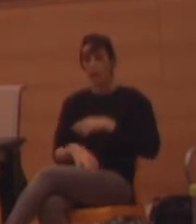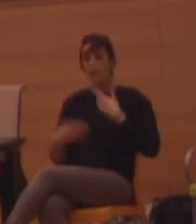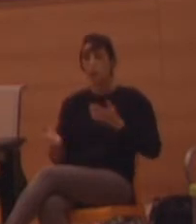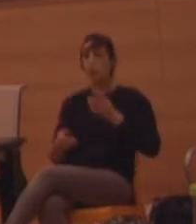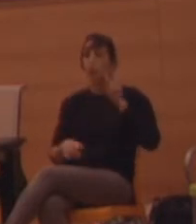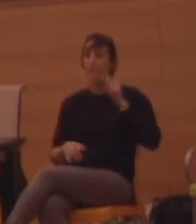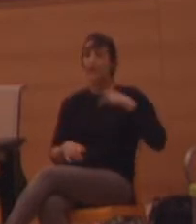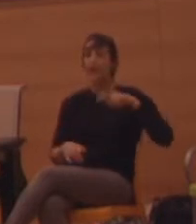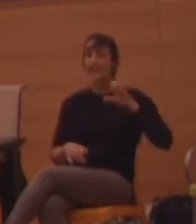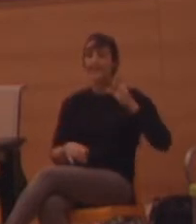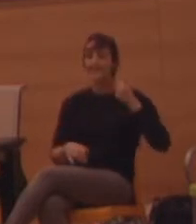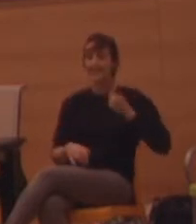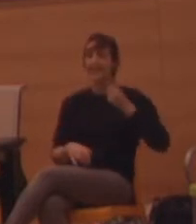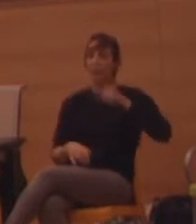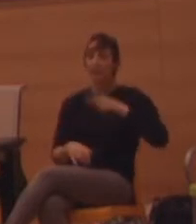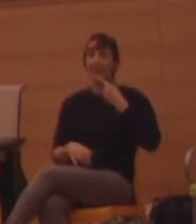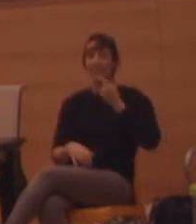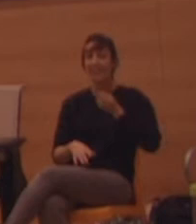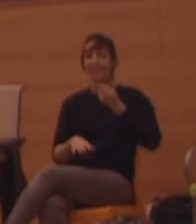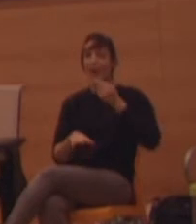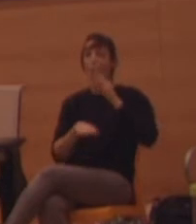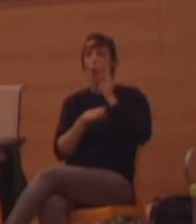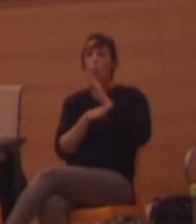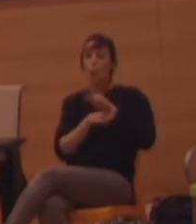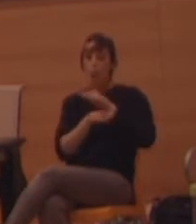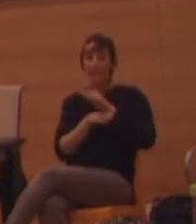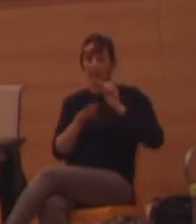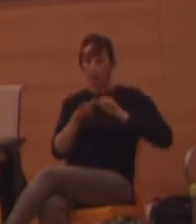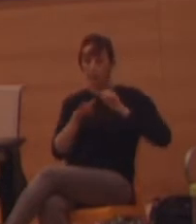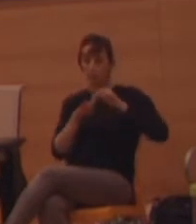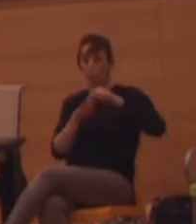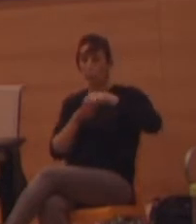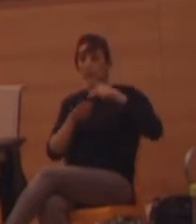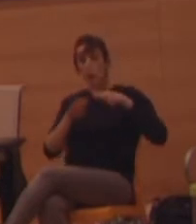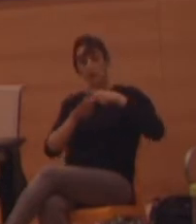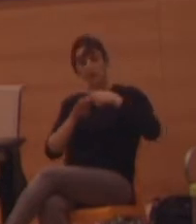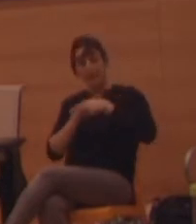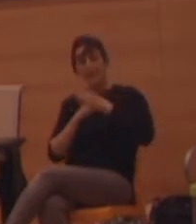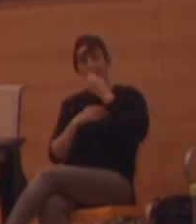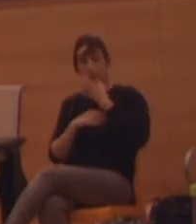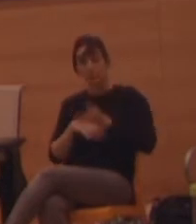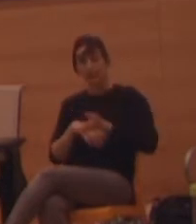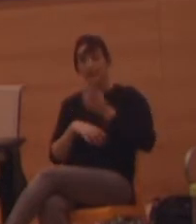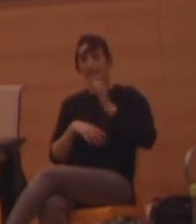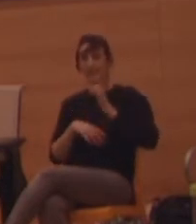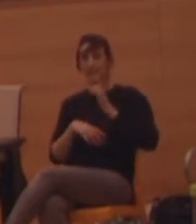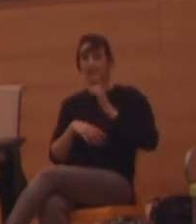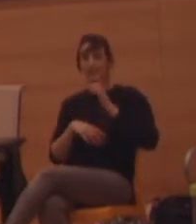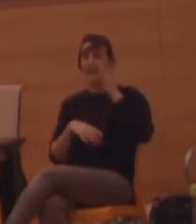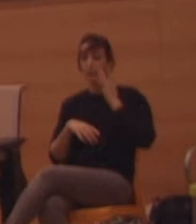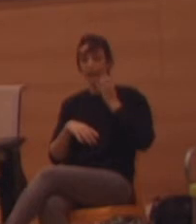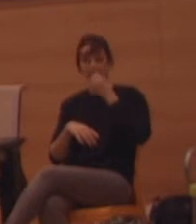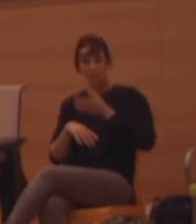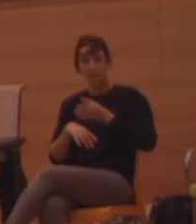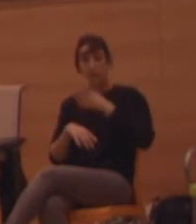cuidado de las uñas, pues tenerlas bien cortadas, no tenerlas como las de arriba, que es una uña para recoger cosas del suelo cuando se te